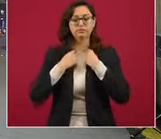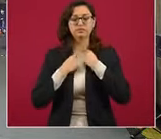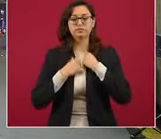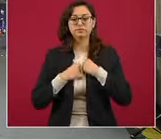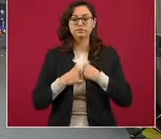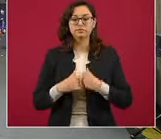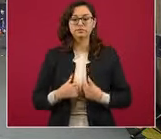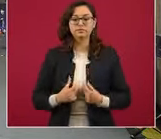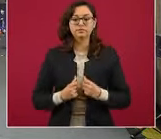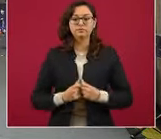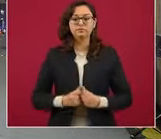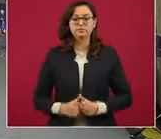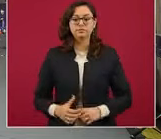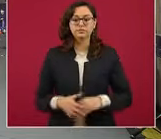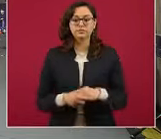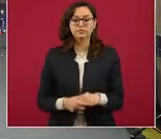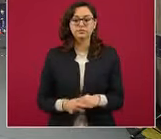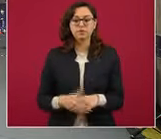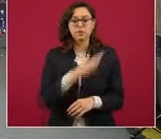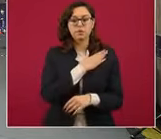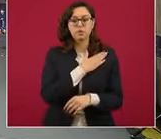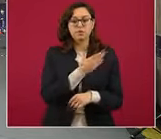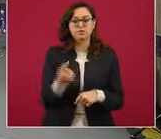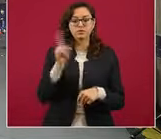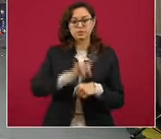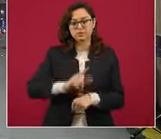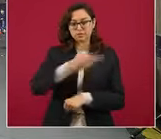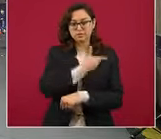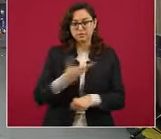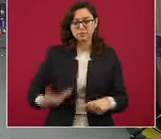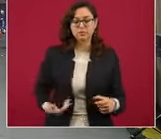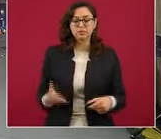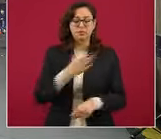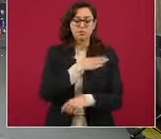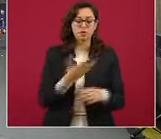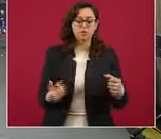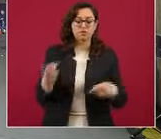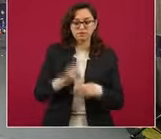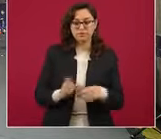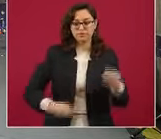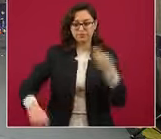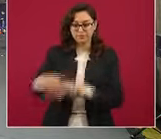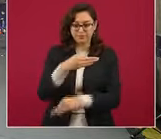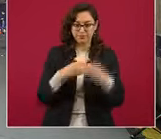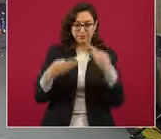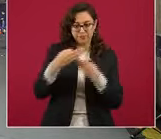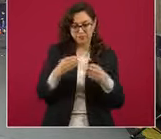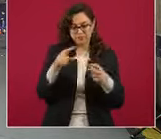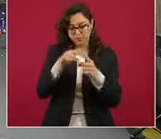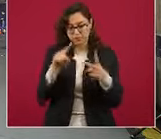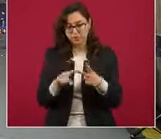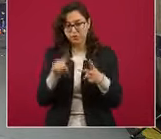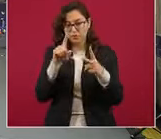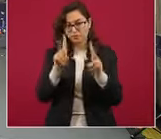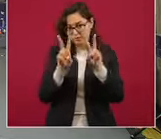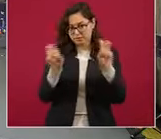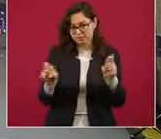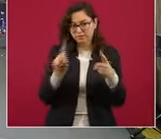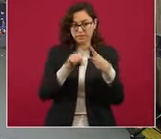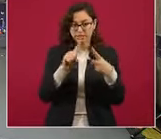Sí, buenos días, presidente, buenos días a todos. Son dos temas, presidente, uno que tiene que ver con seguridad, otro